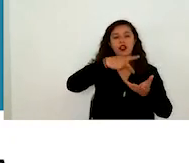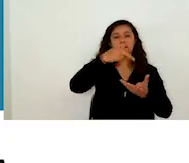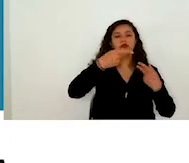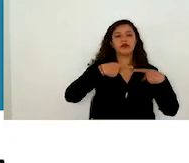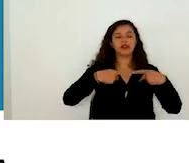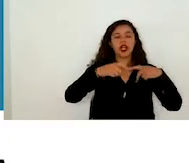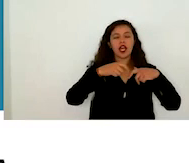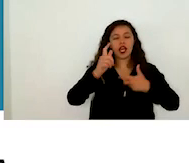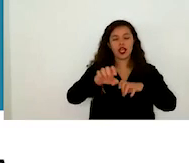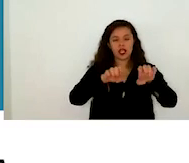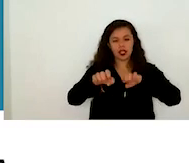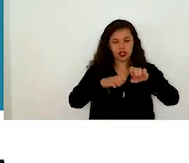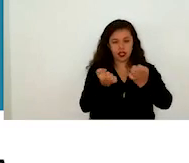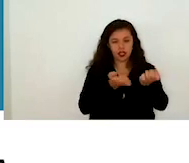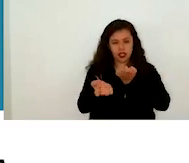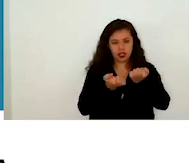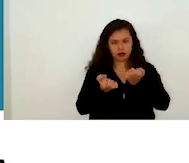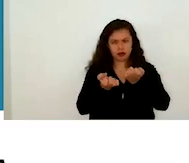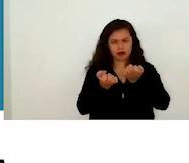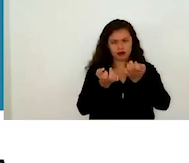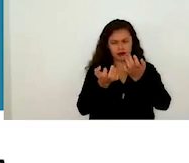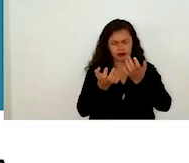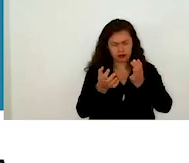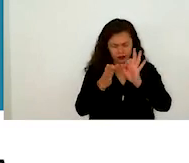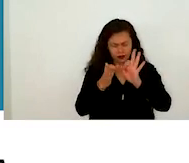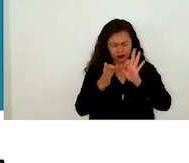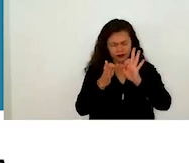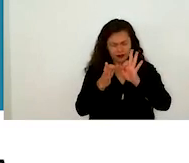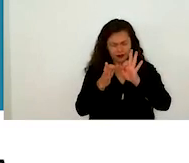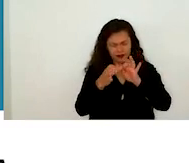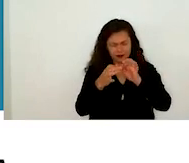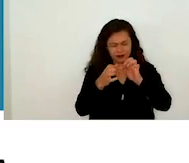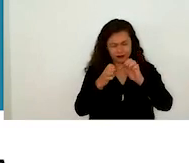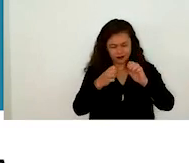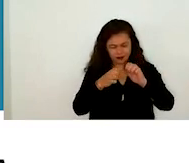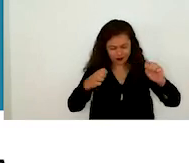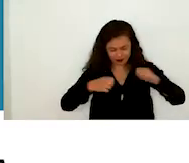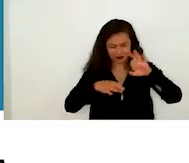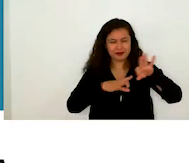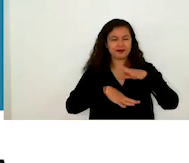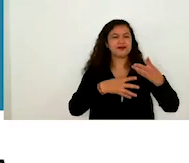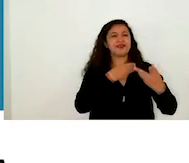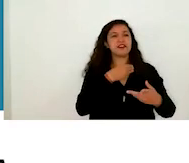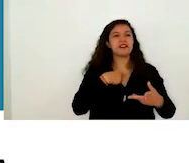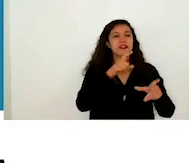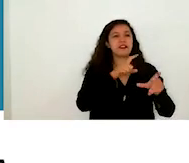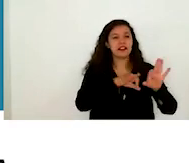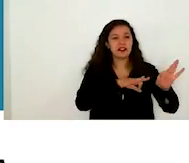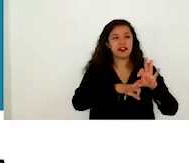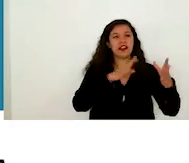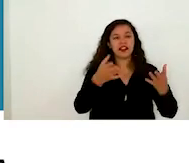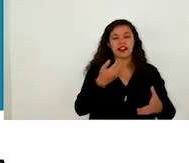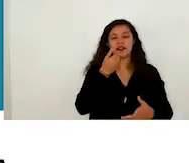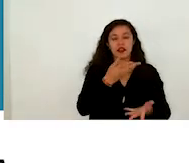las personas que trabajan con los todos a cargo de las personas de las partes formamos un equipo y precisa precisamente